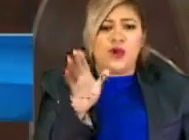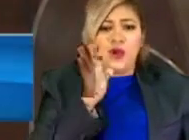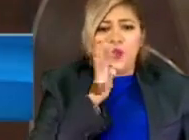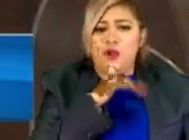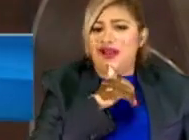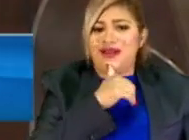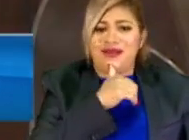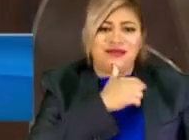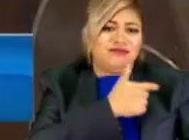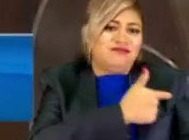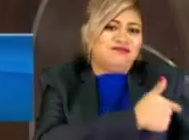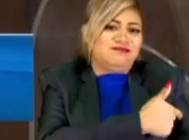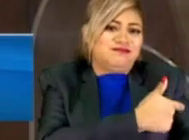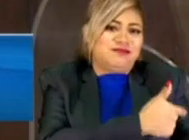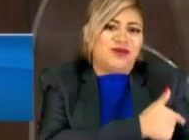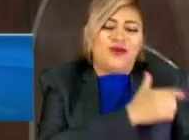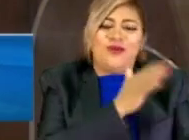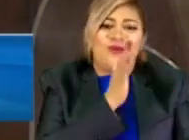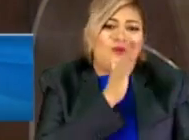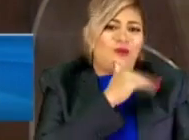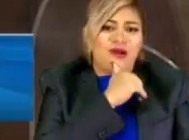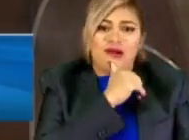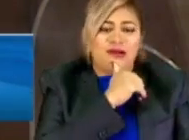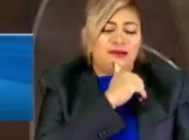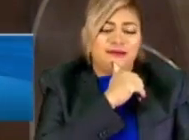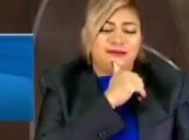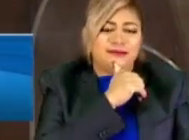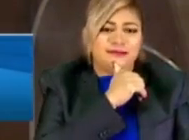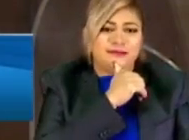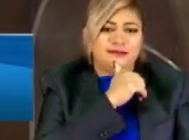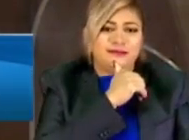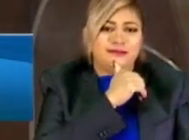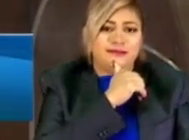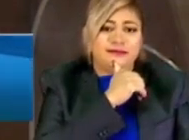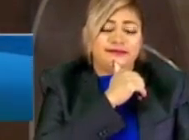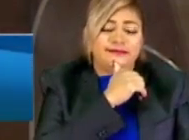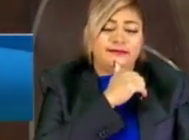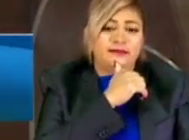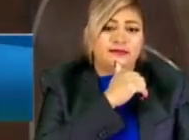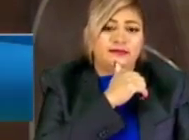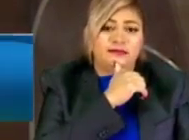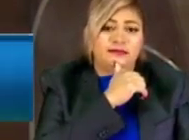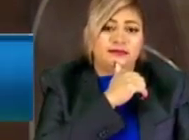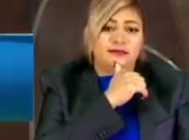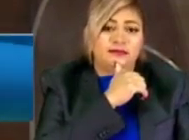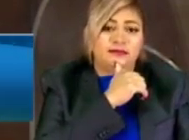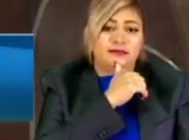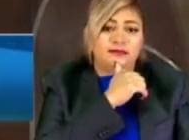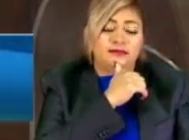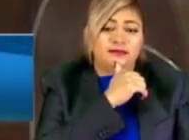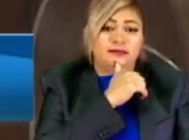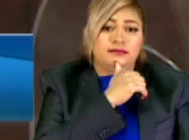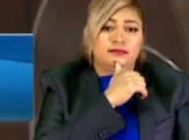vacunación, es decir, no se habían aplicado las dos dosis.